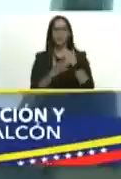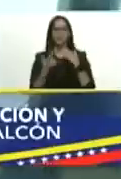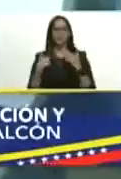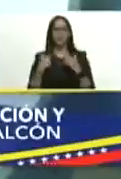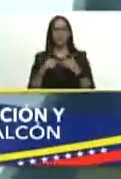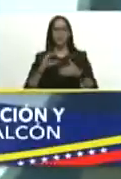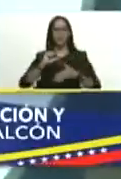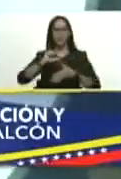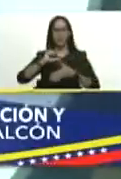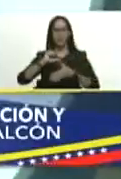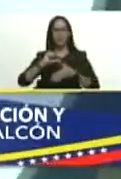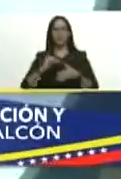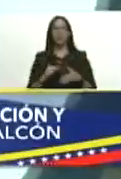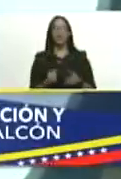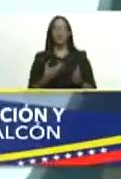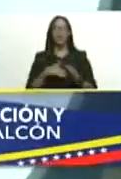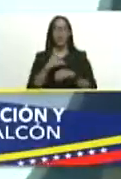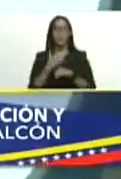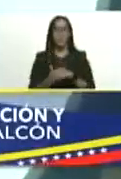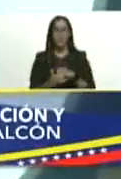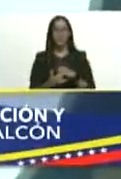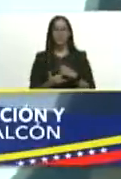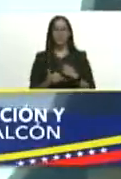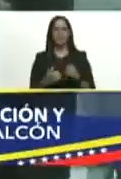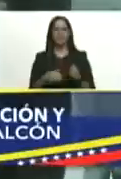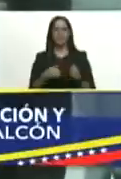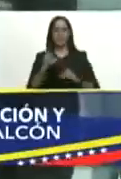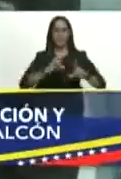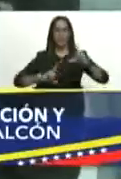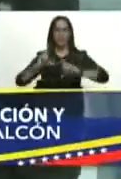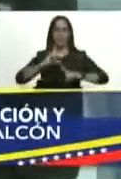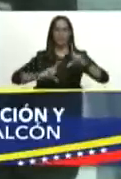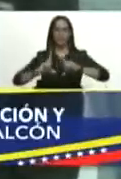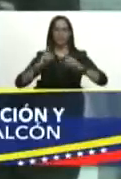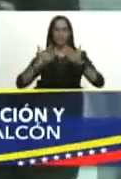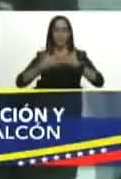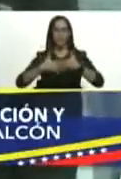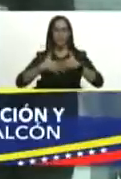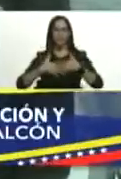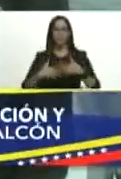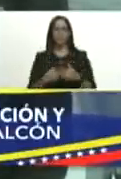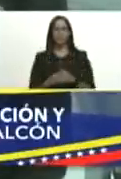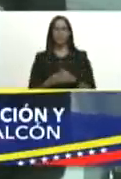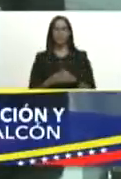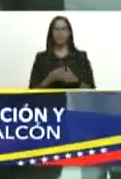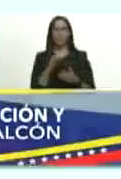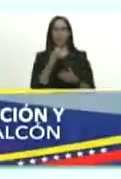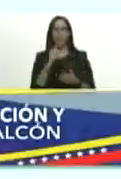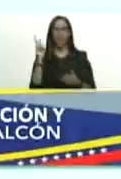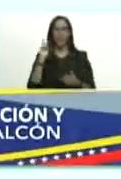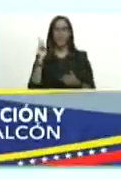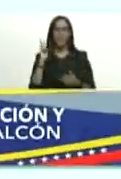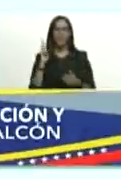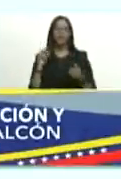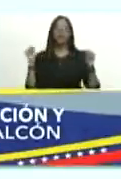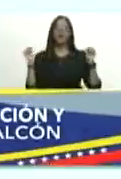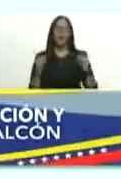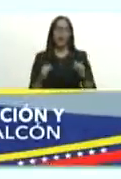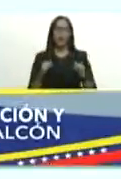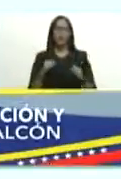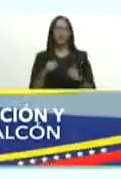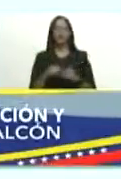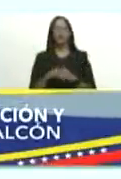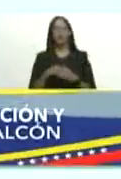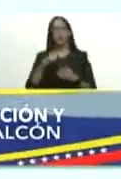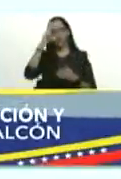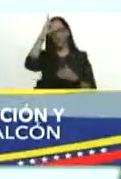Latina, la planta de certificación y laboratorio de calidad de Venezuela, hoy desde Paraguaná.